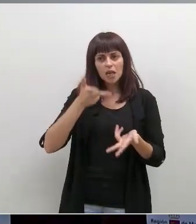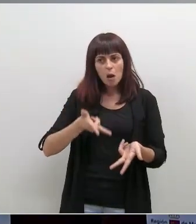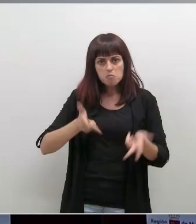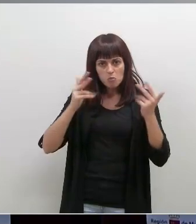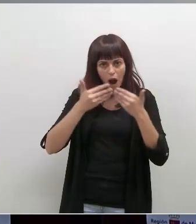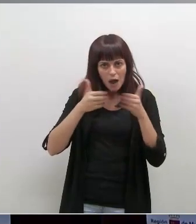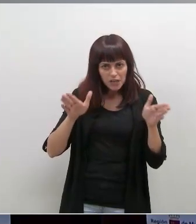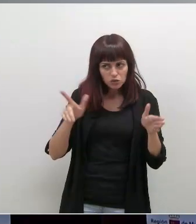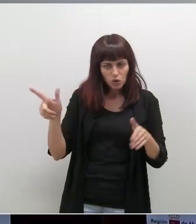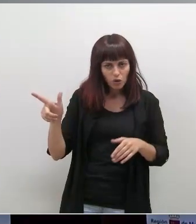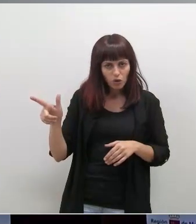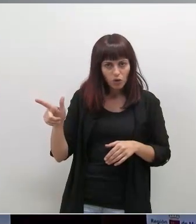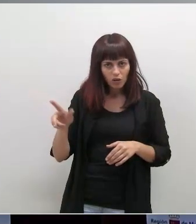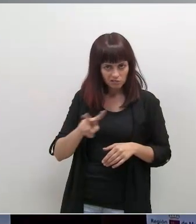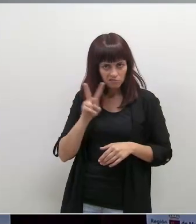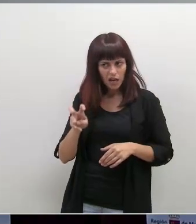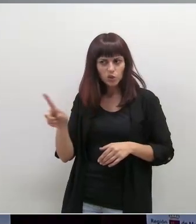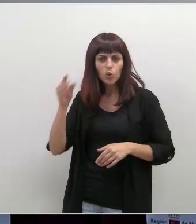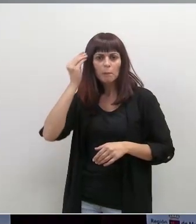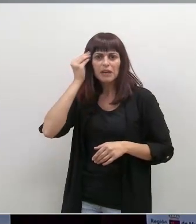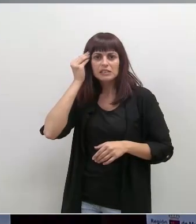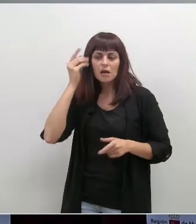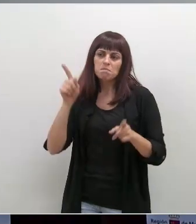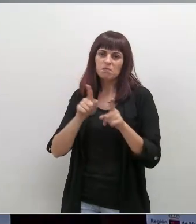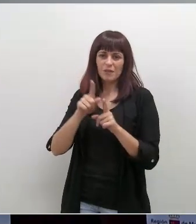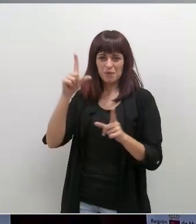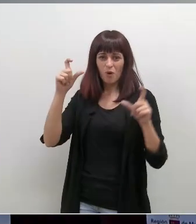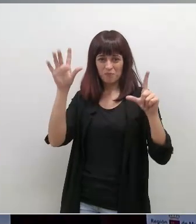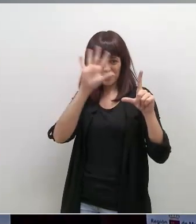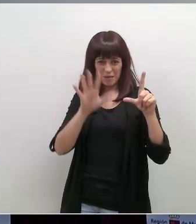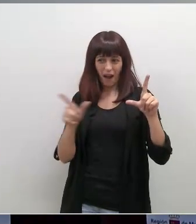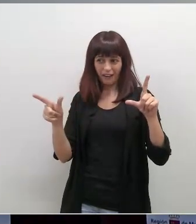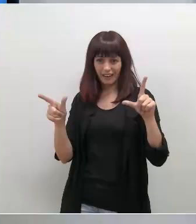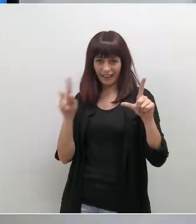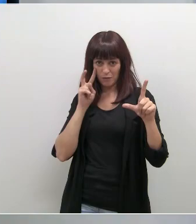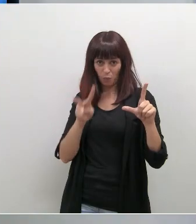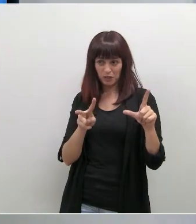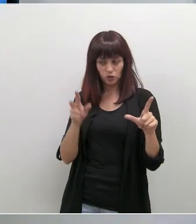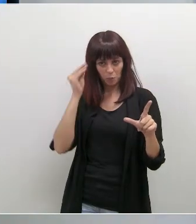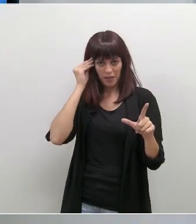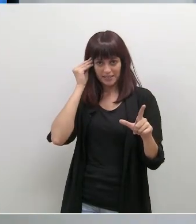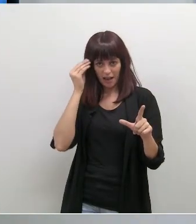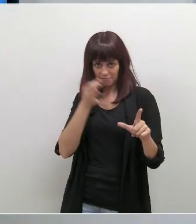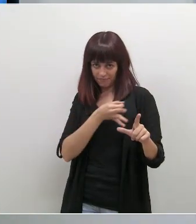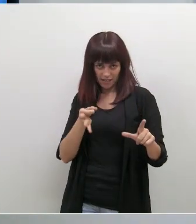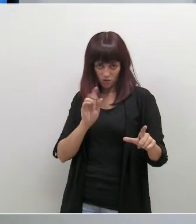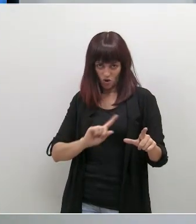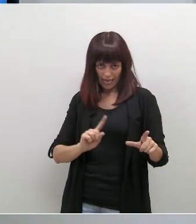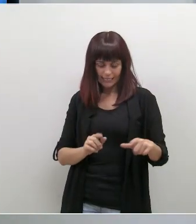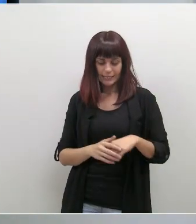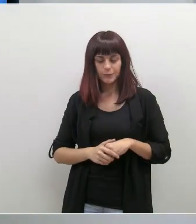públicos actualmente? ¿Considera al menos poco ejemplares las imágenes difundidas? Yo creo que se hizo